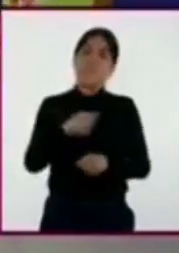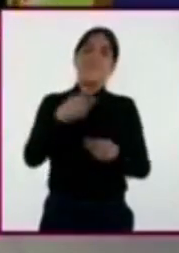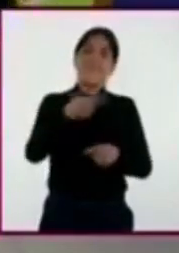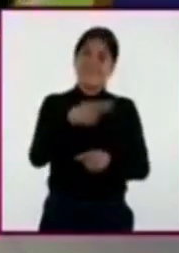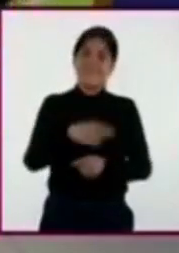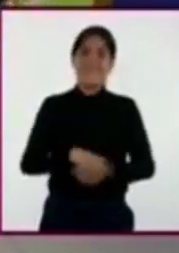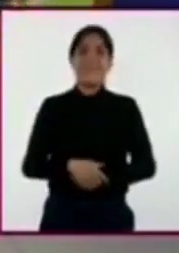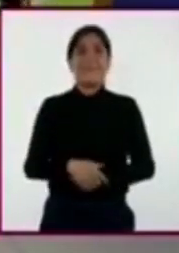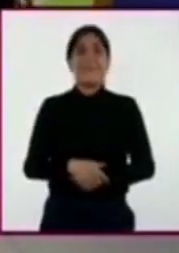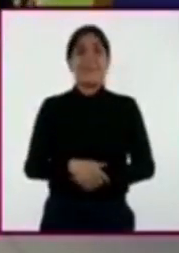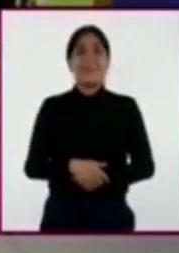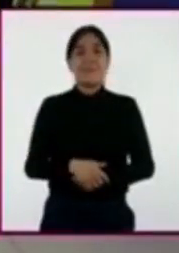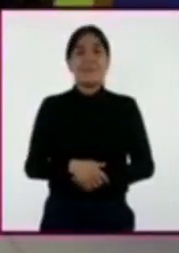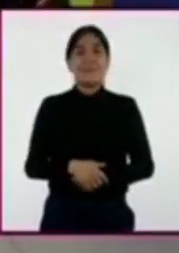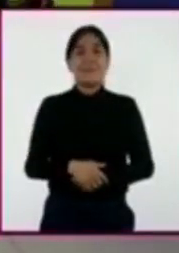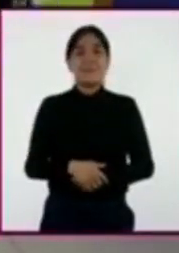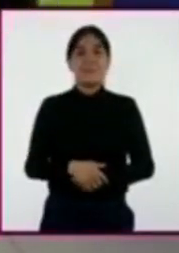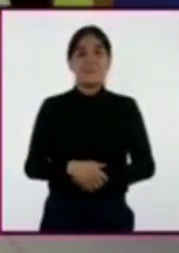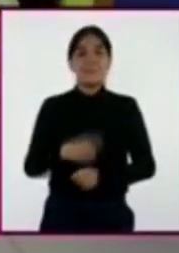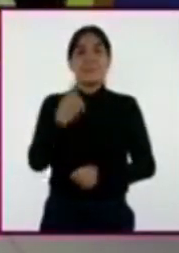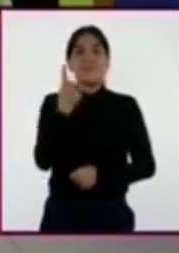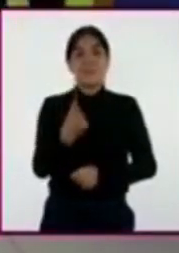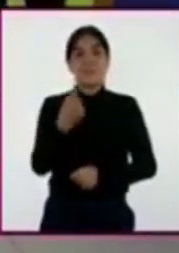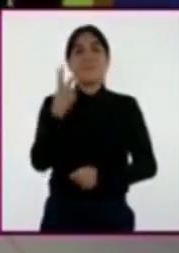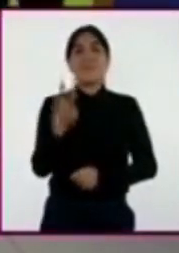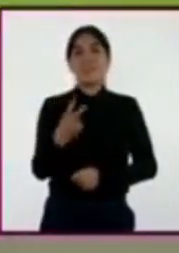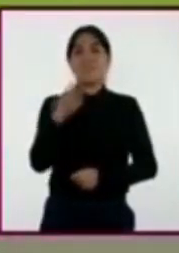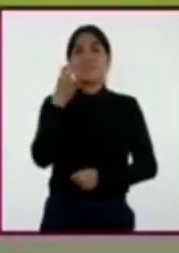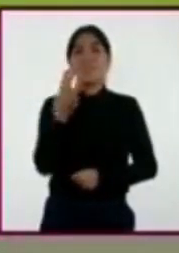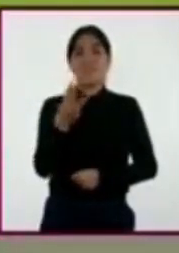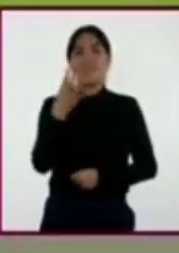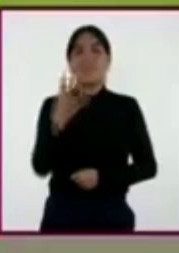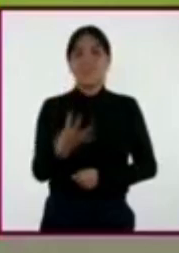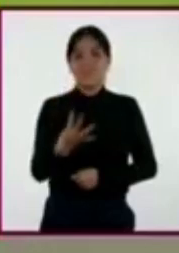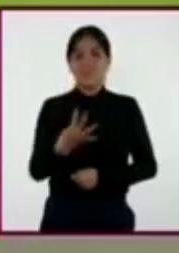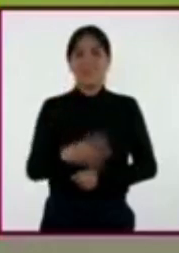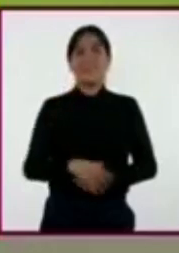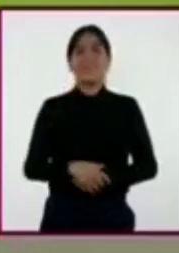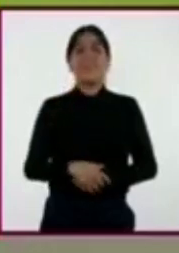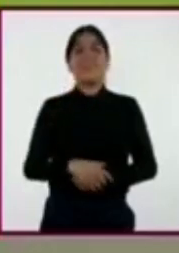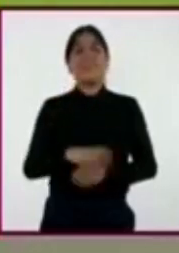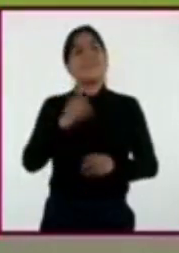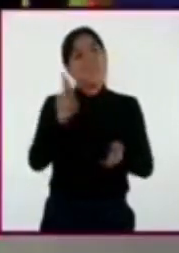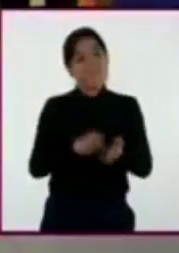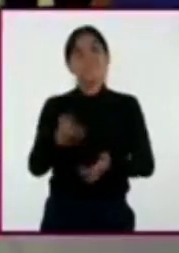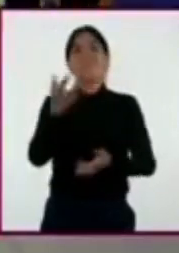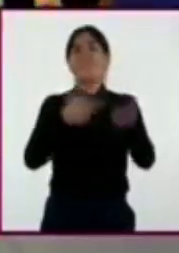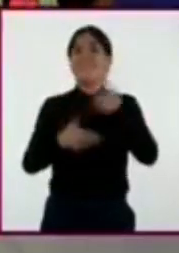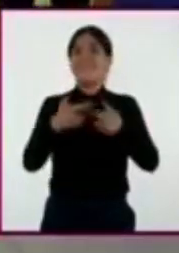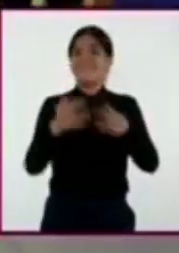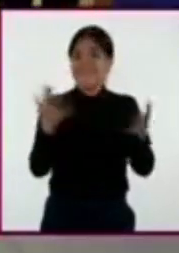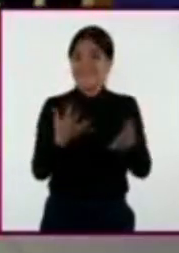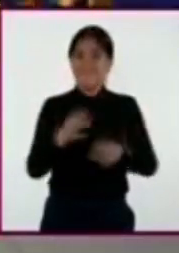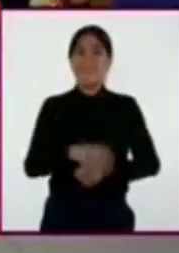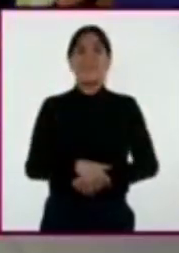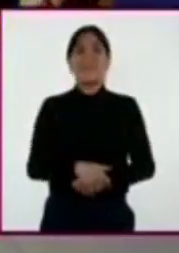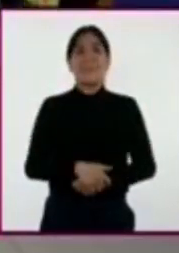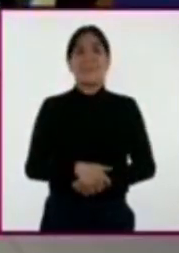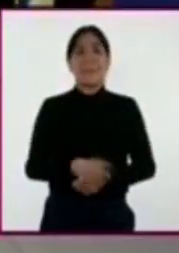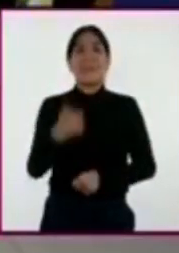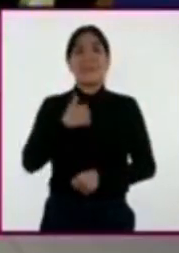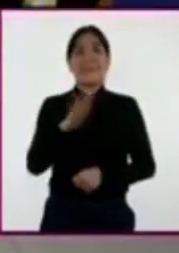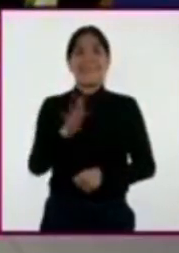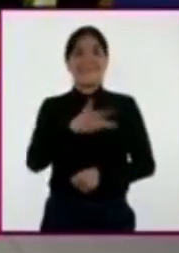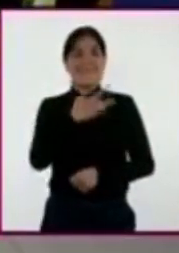pierna. Y 1, 2, 3, 4. Se repite nuevamente. Ya comencé a